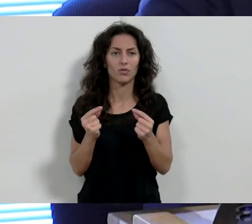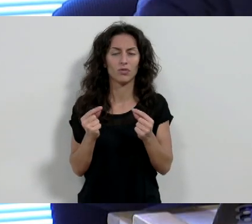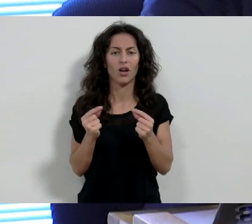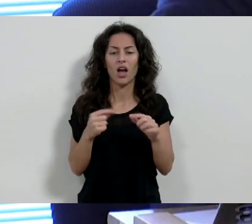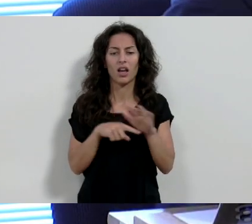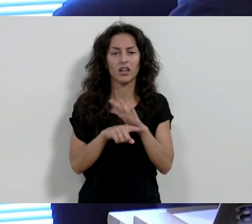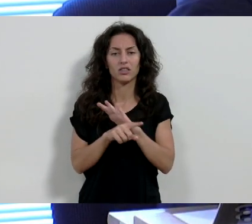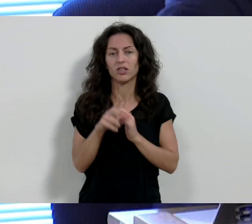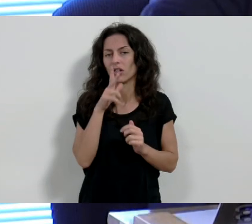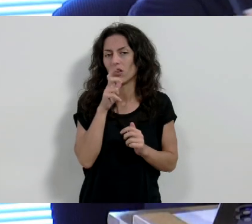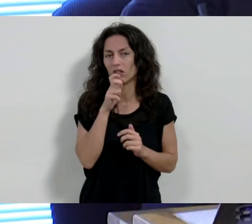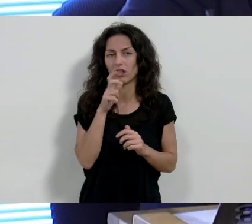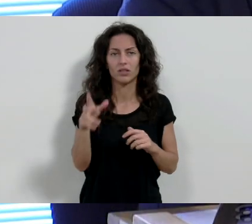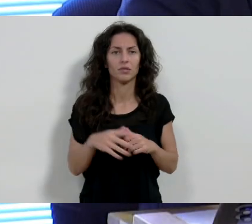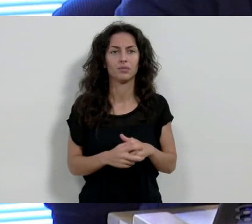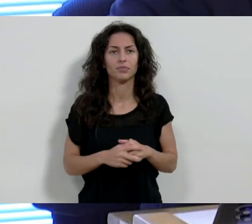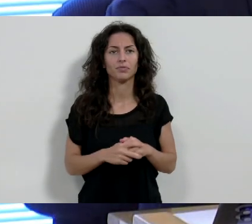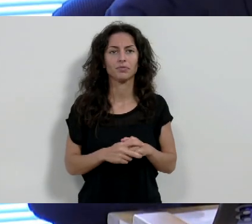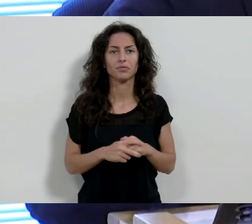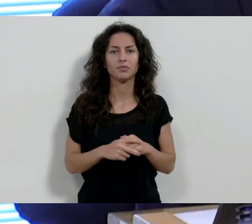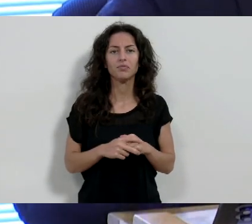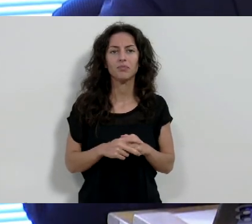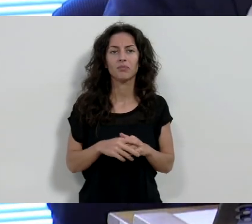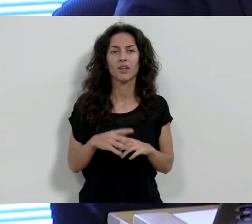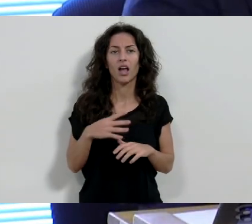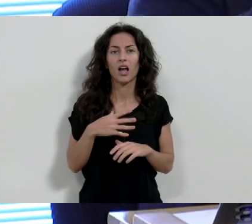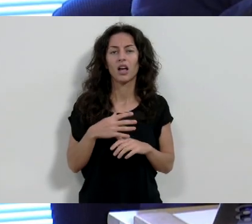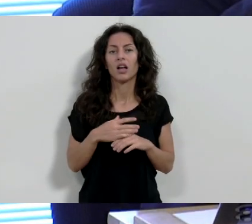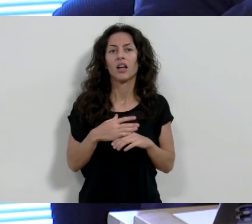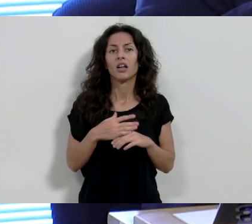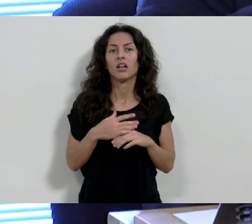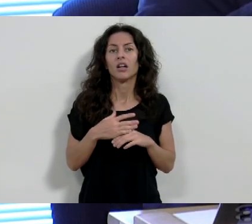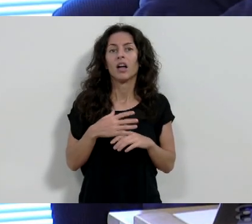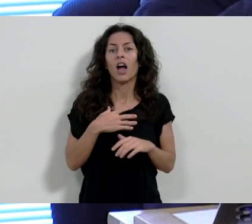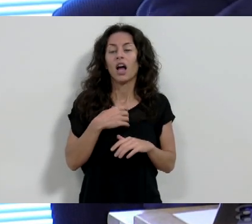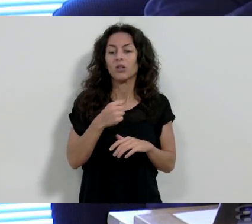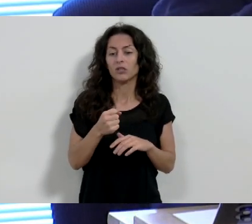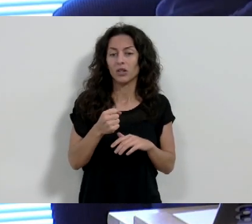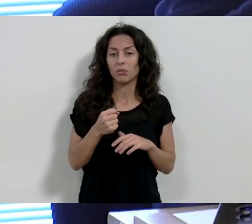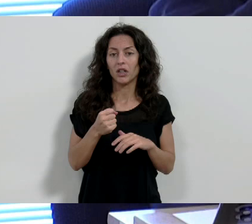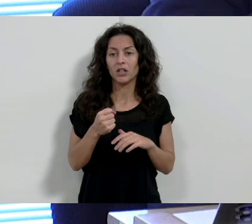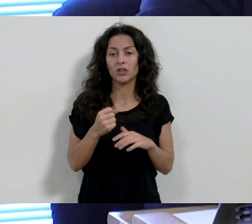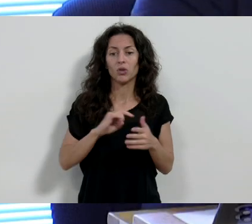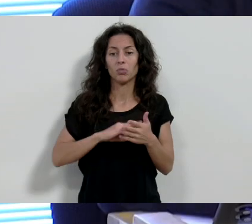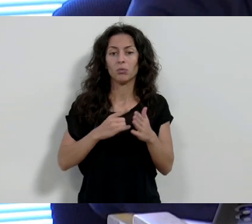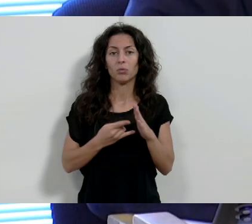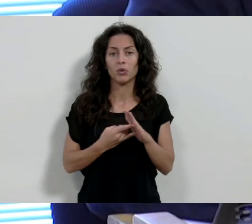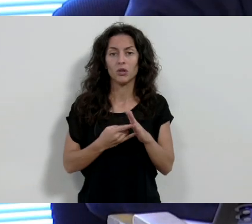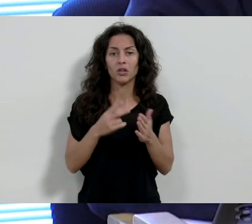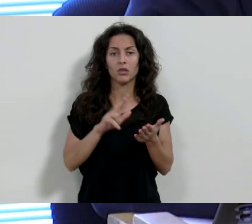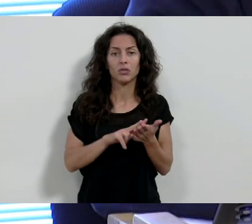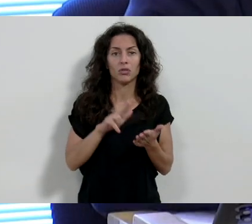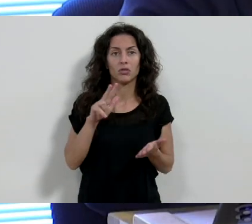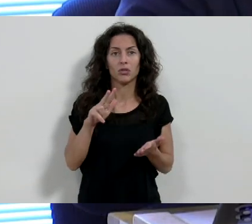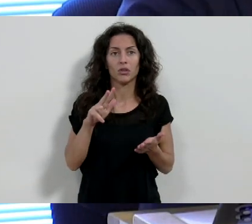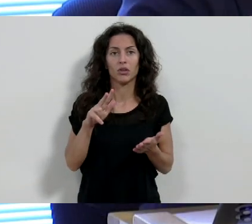cualquier asunto o es un ministerio o es la Junta, el Ayuntamiento es espectador, pero desbloquea proyectos. Pilar Zamora se hace un vídeo en el ferroviario